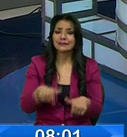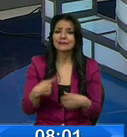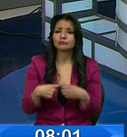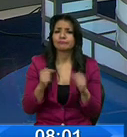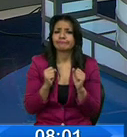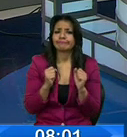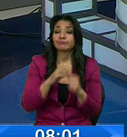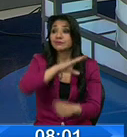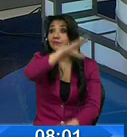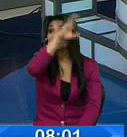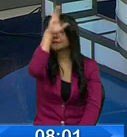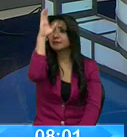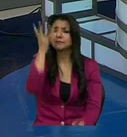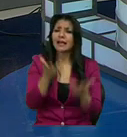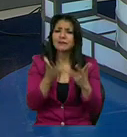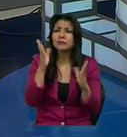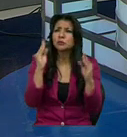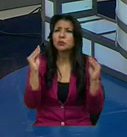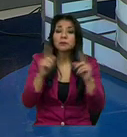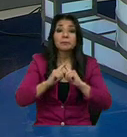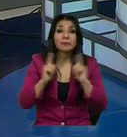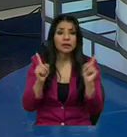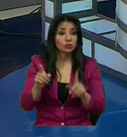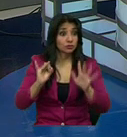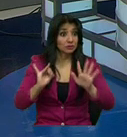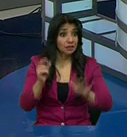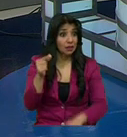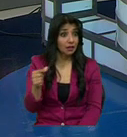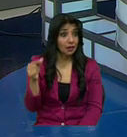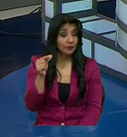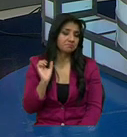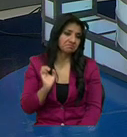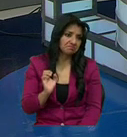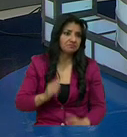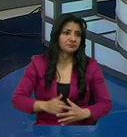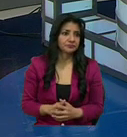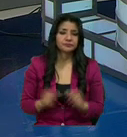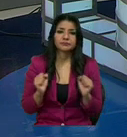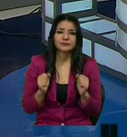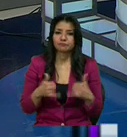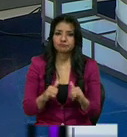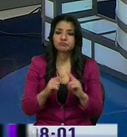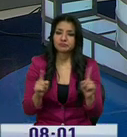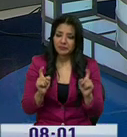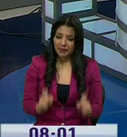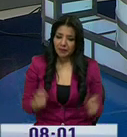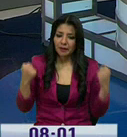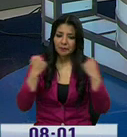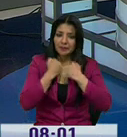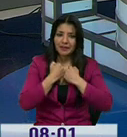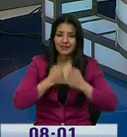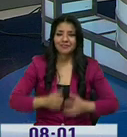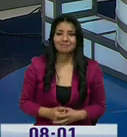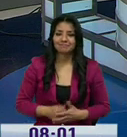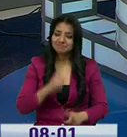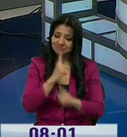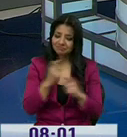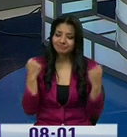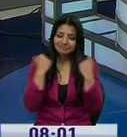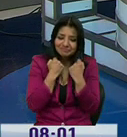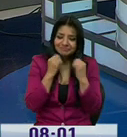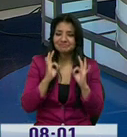¿no? El cielo sí, parece que está despejándose, pero 7 grados. 7 grados, aún hace frío, así que hay que salir abrigados. Hay que salir abrigados,